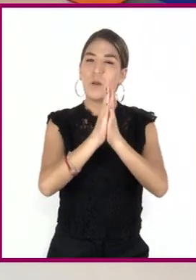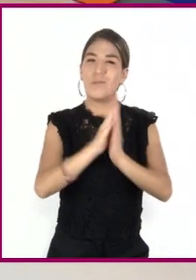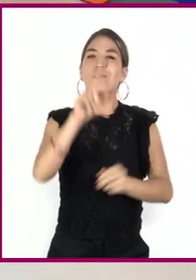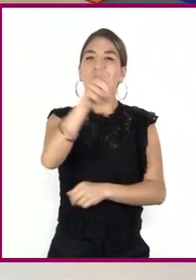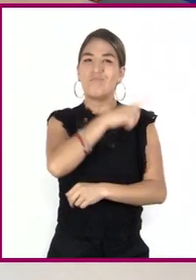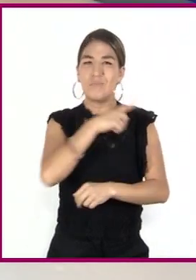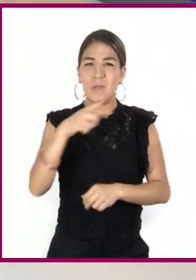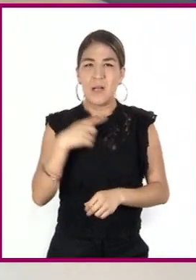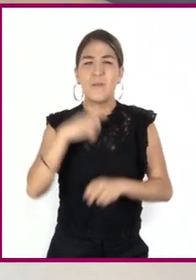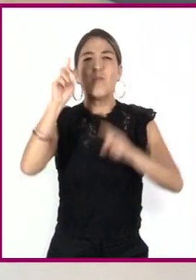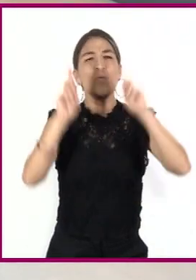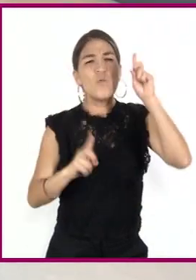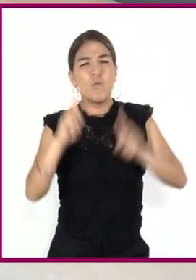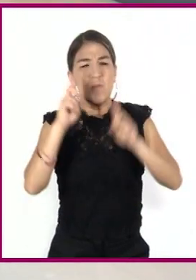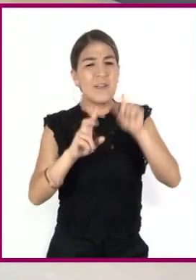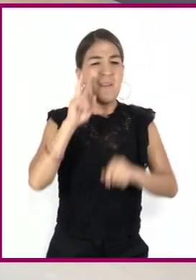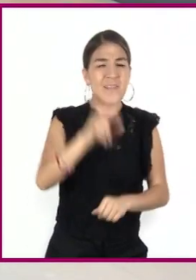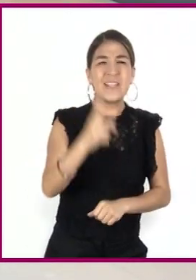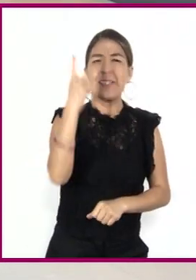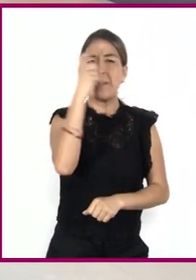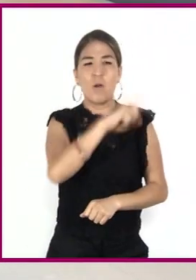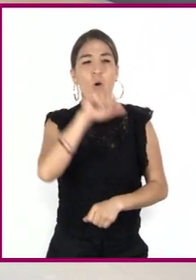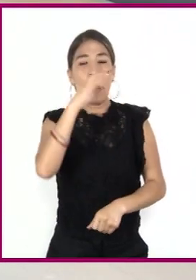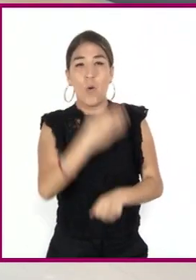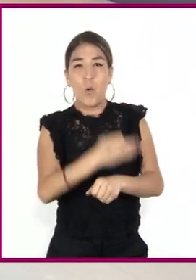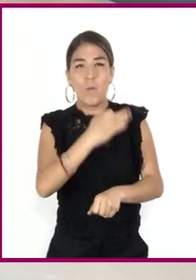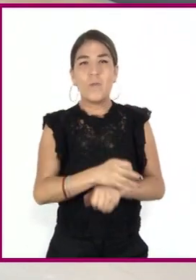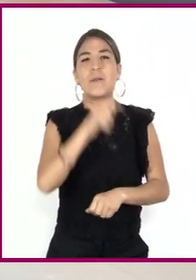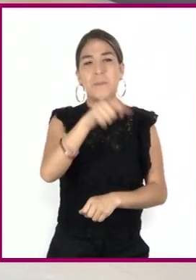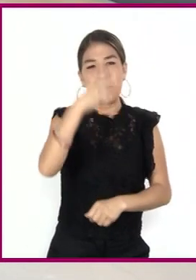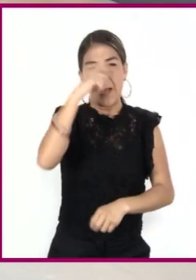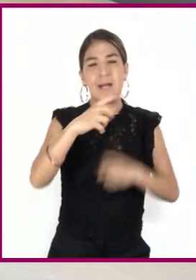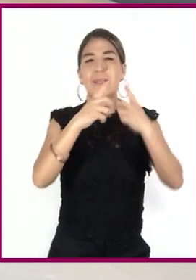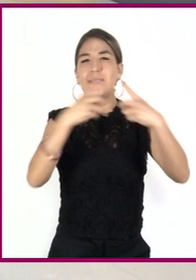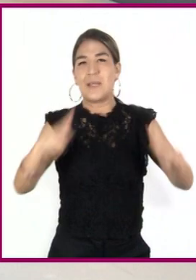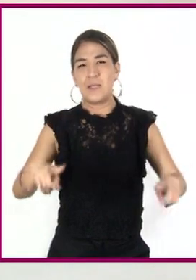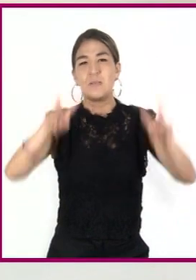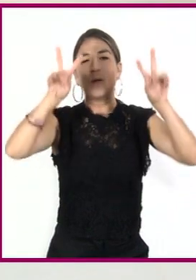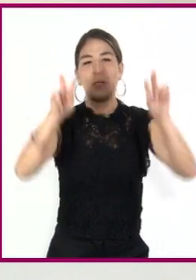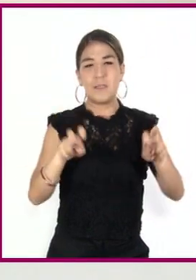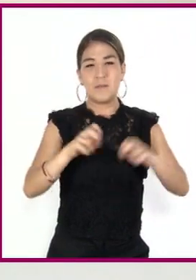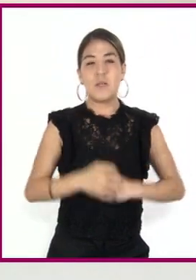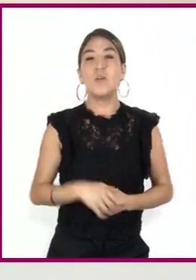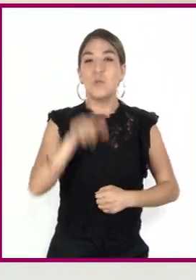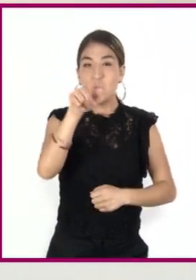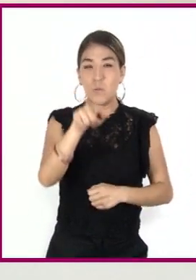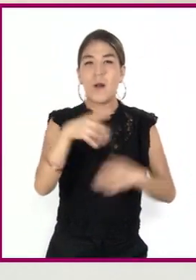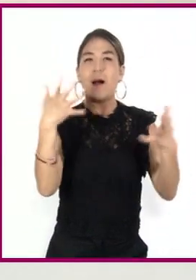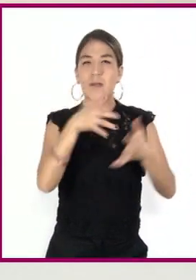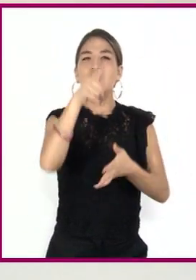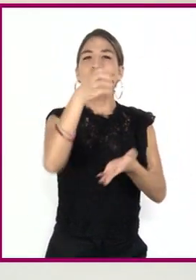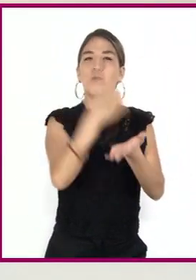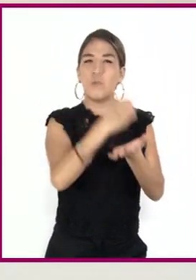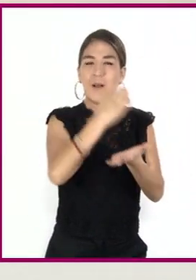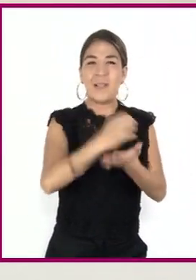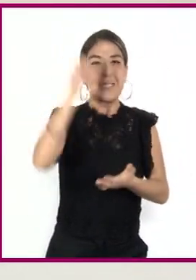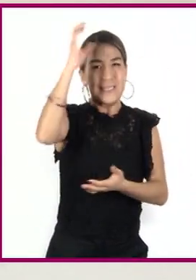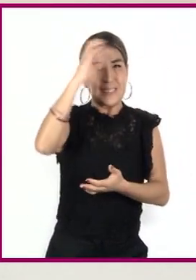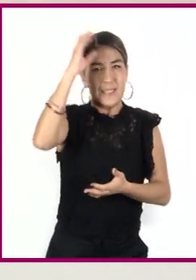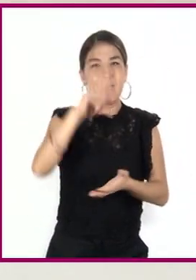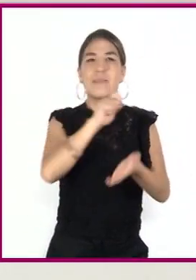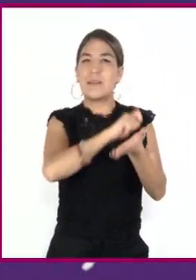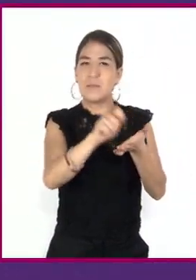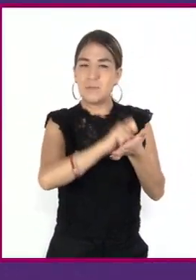registren las dudas, inquietudes o dificultades que surjan en el desarrollo del tema. Háganlo en su bitácora científica o libreta